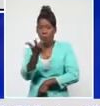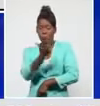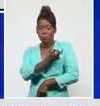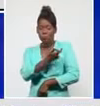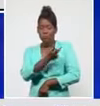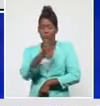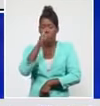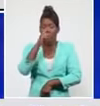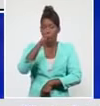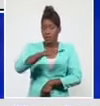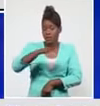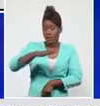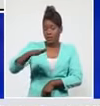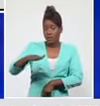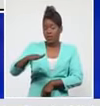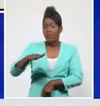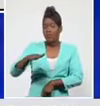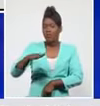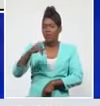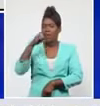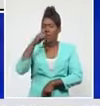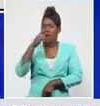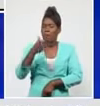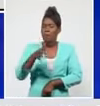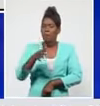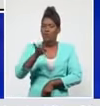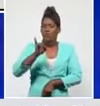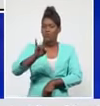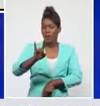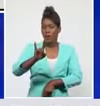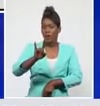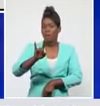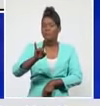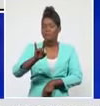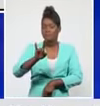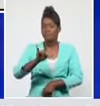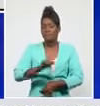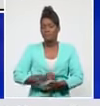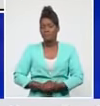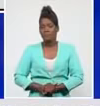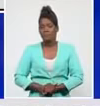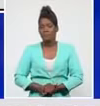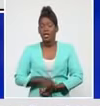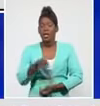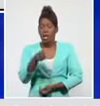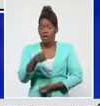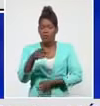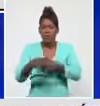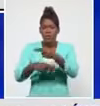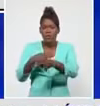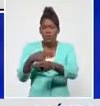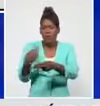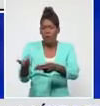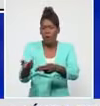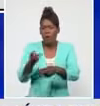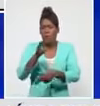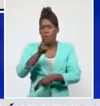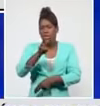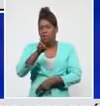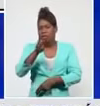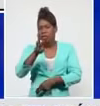niños que alcanzan los 9 años de edad. Esto se va a realizar del 23